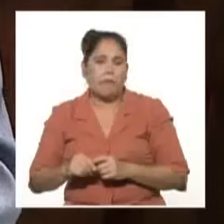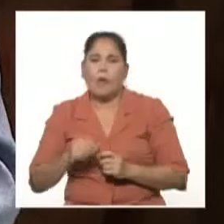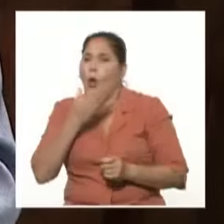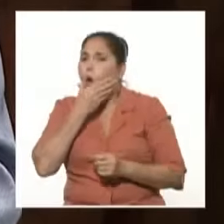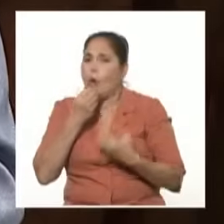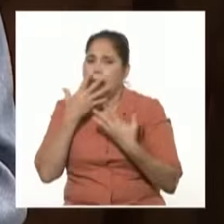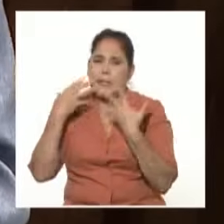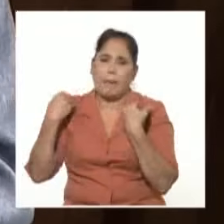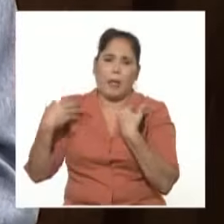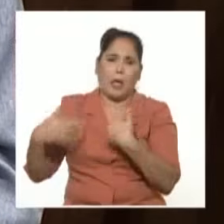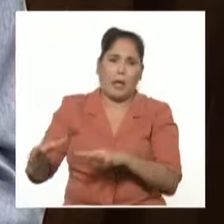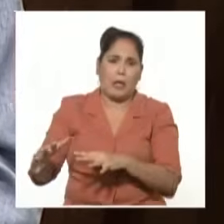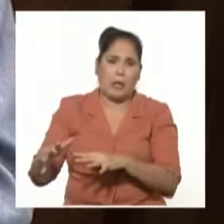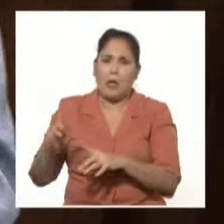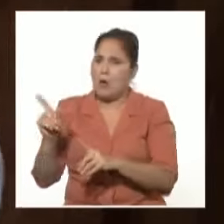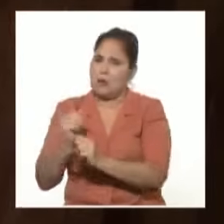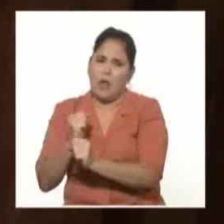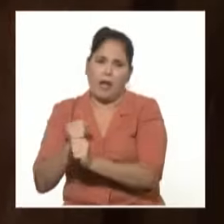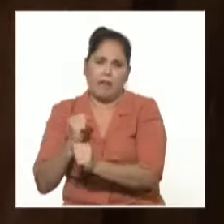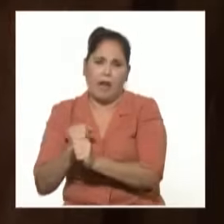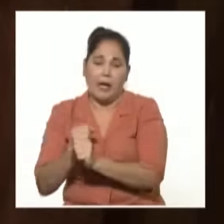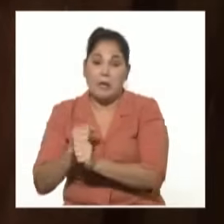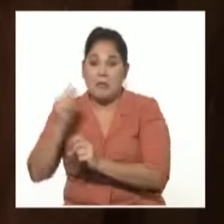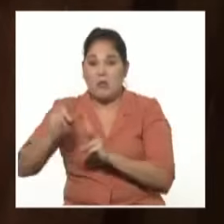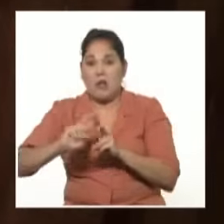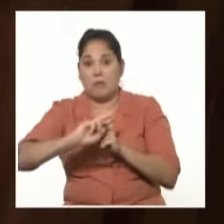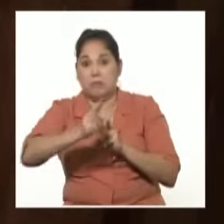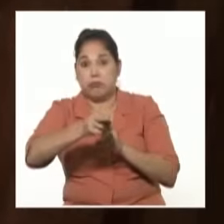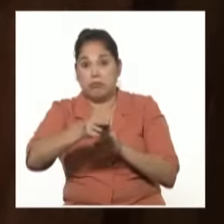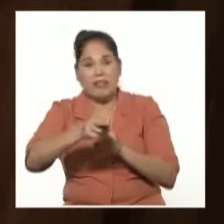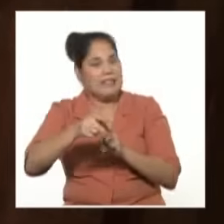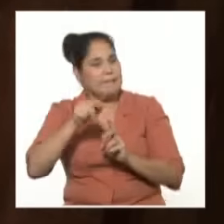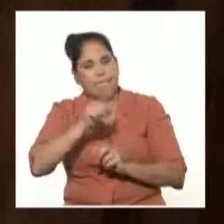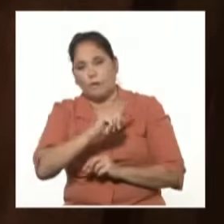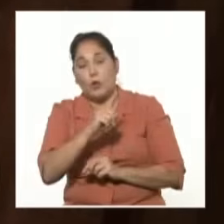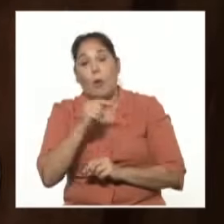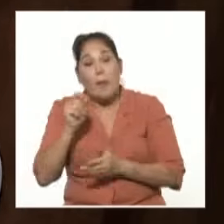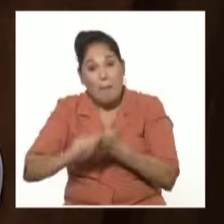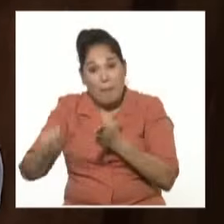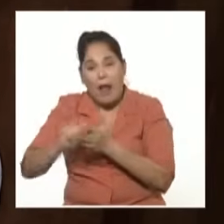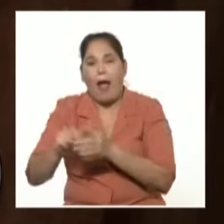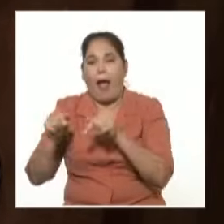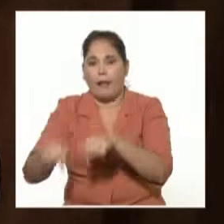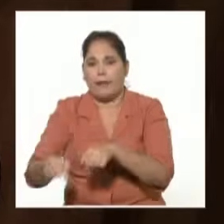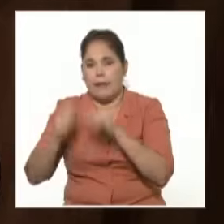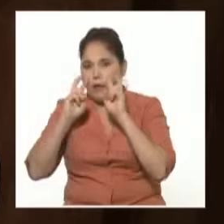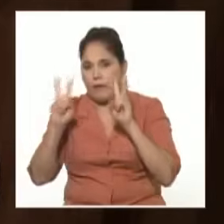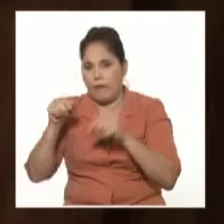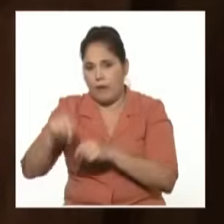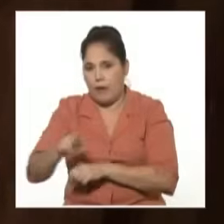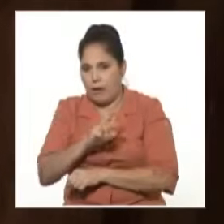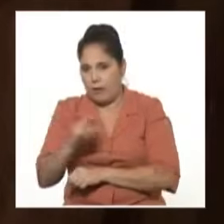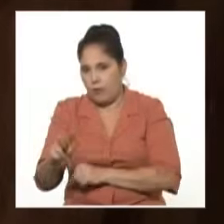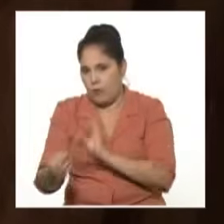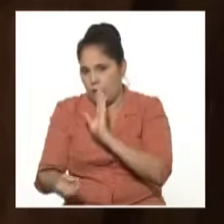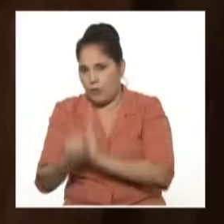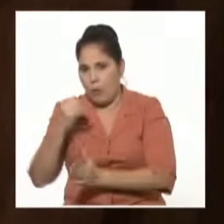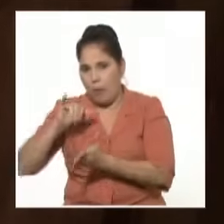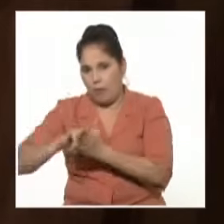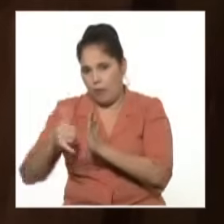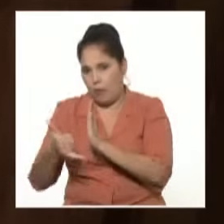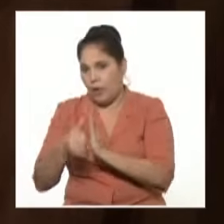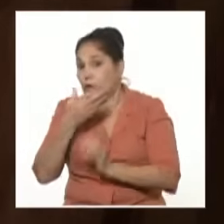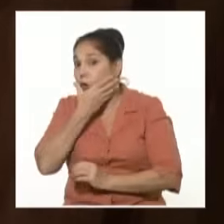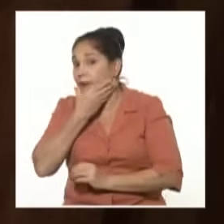se desperdicie y que la migración siga siendo un plan de vida. La revolución nació como un proyecto de